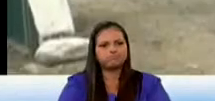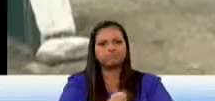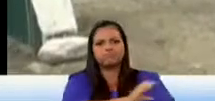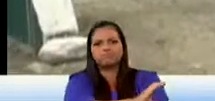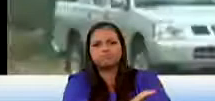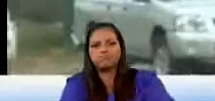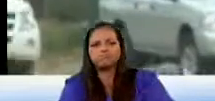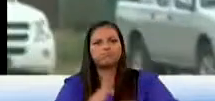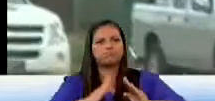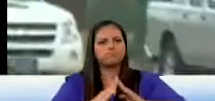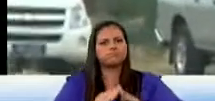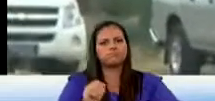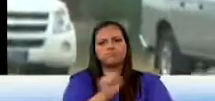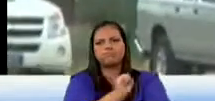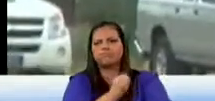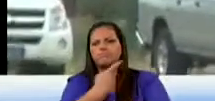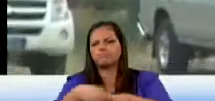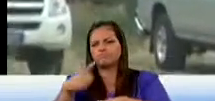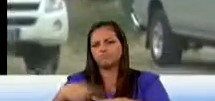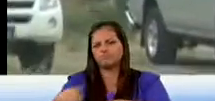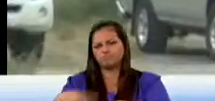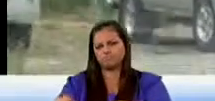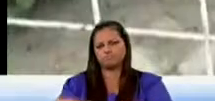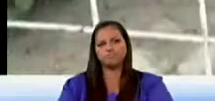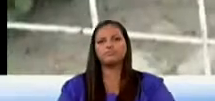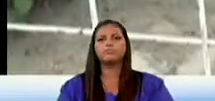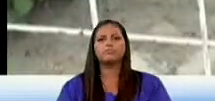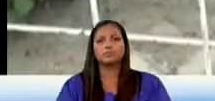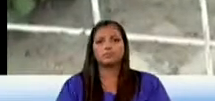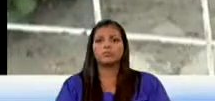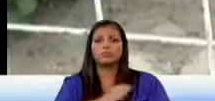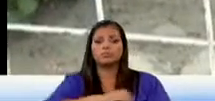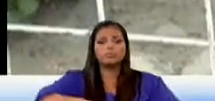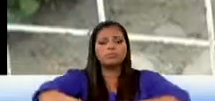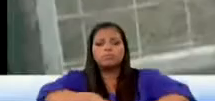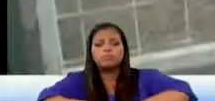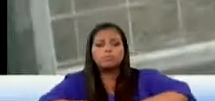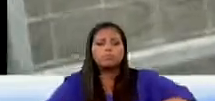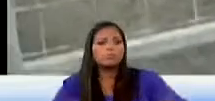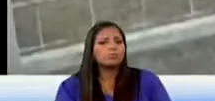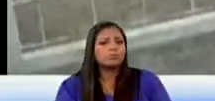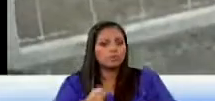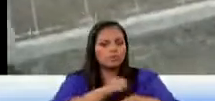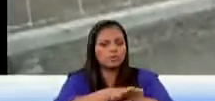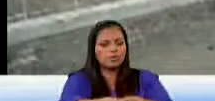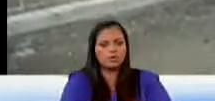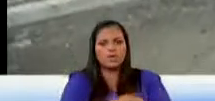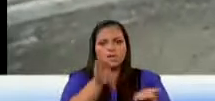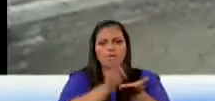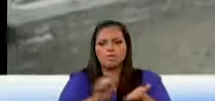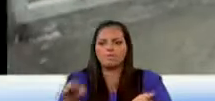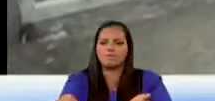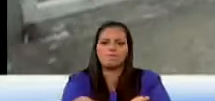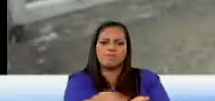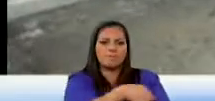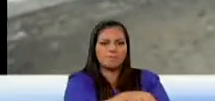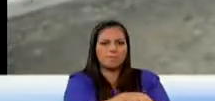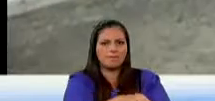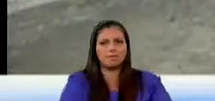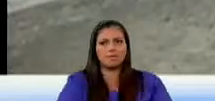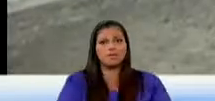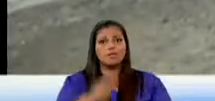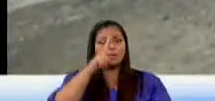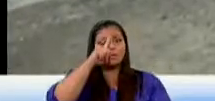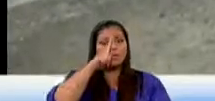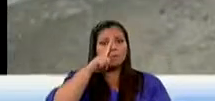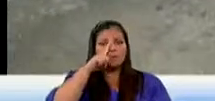ejecutó simultáneamente en varios cantones de la provincia de Los Ríos. En algunos sectores, los trabajadores estaban sorprendidos al observar